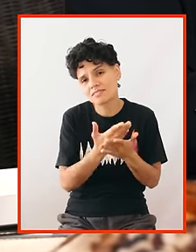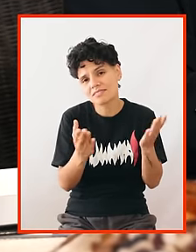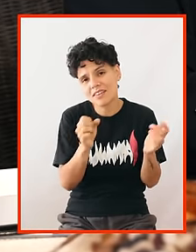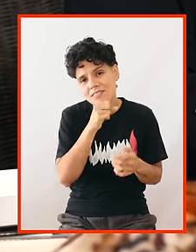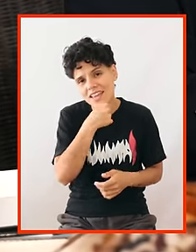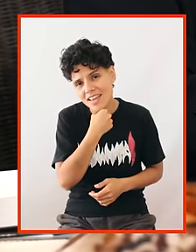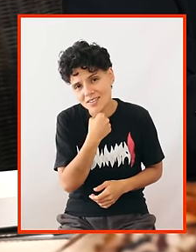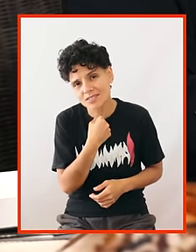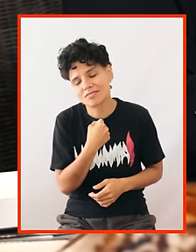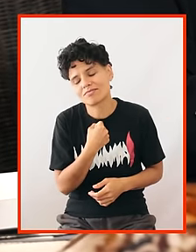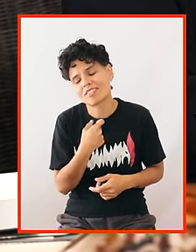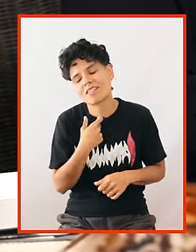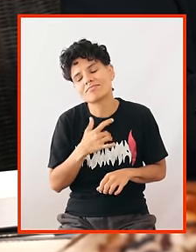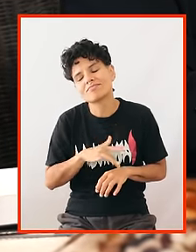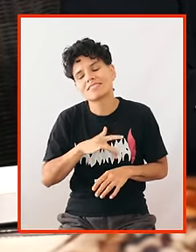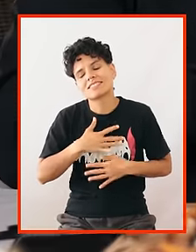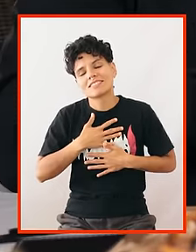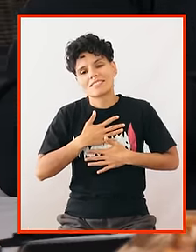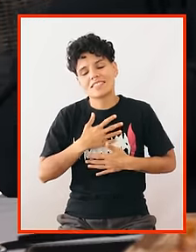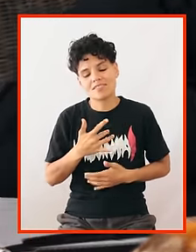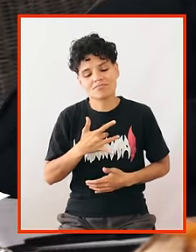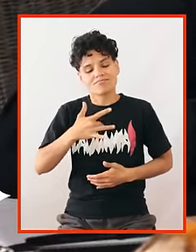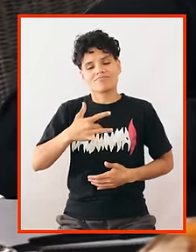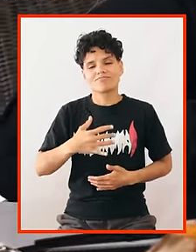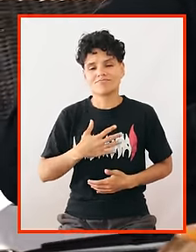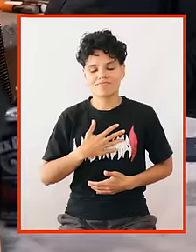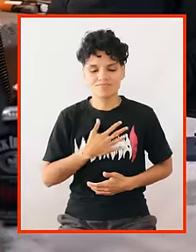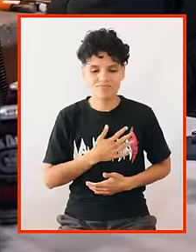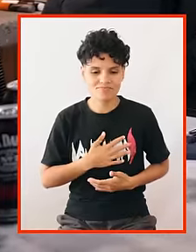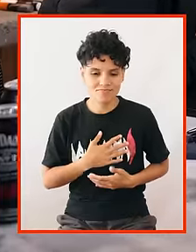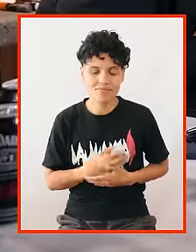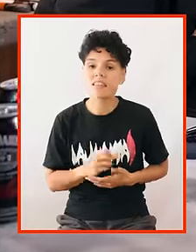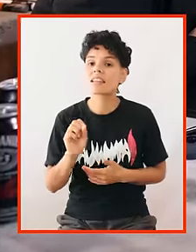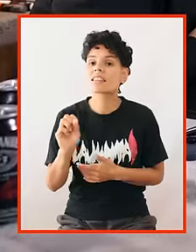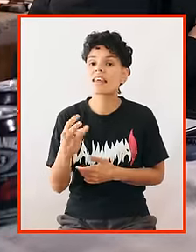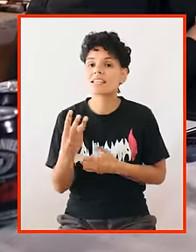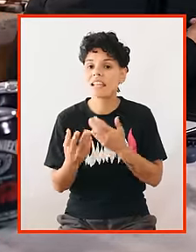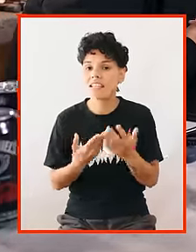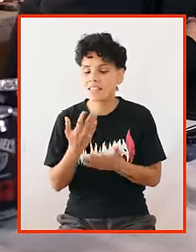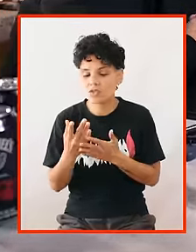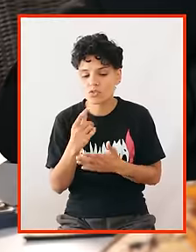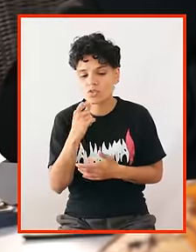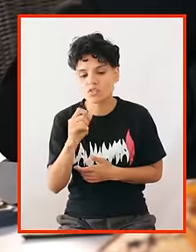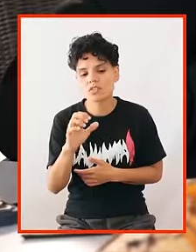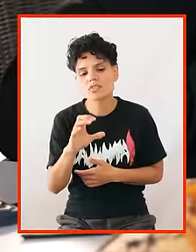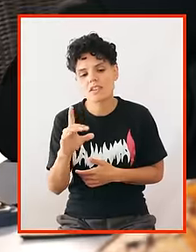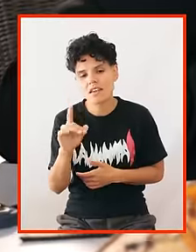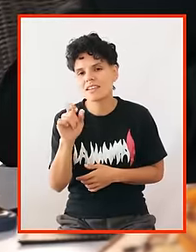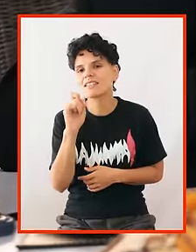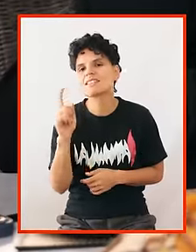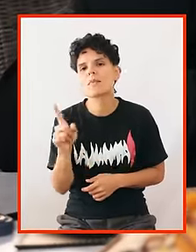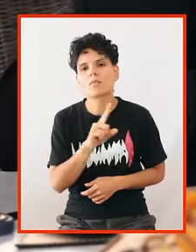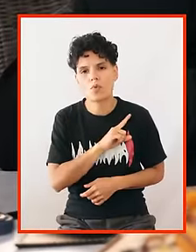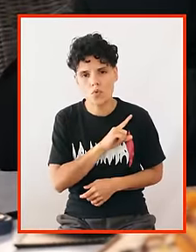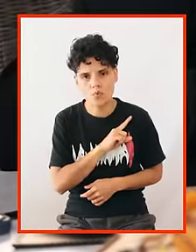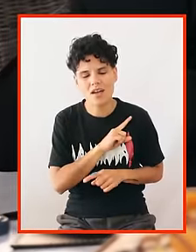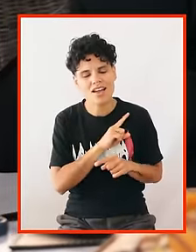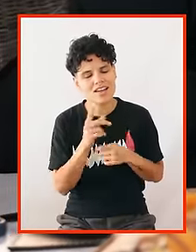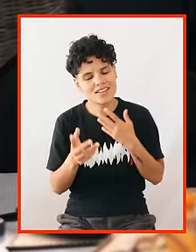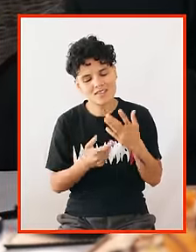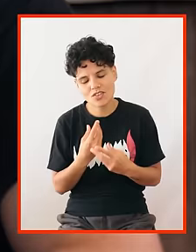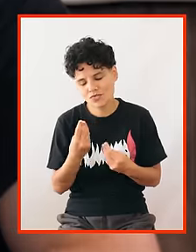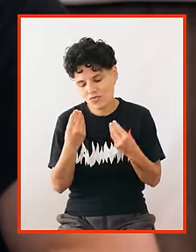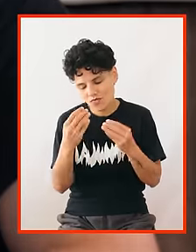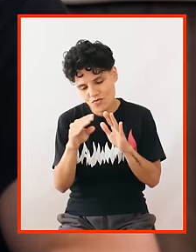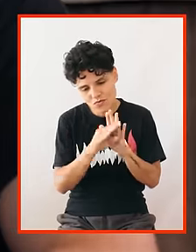Las cosas nos tocan de distintas formas también. Más recorrido. ¿Y el tercer disco lo produjeron usted? Sí. La culpa. Y hay grandes temas. Sí.